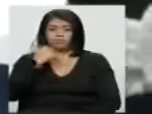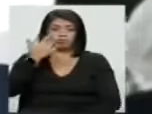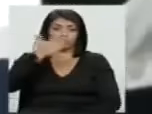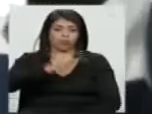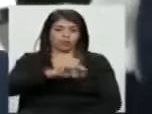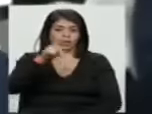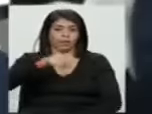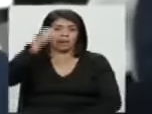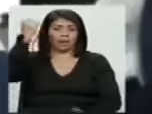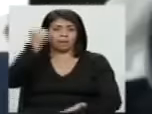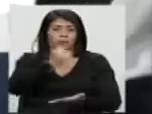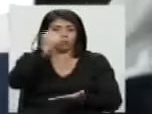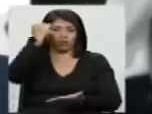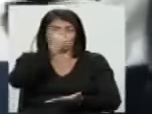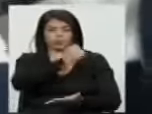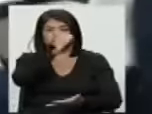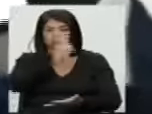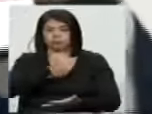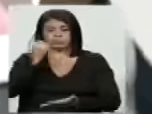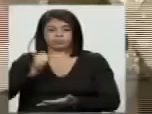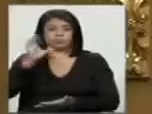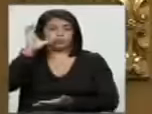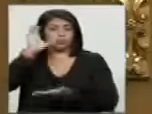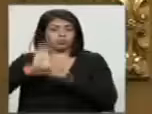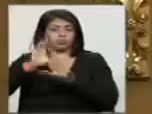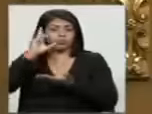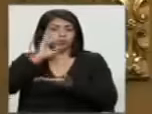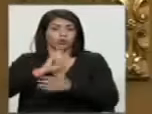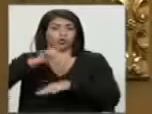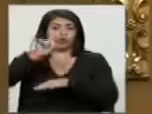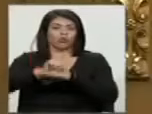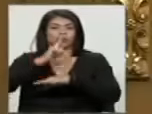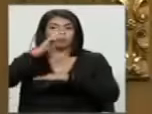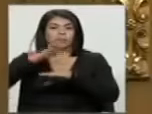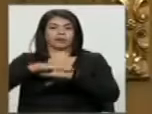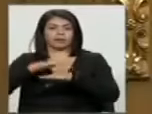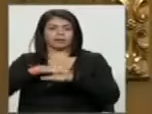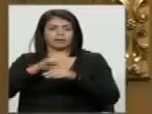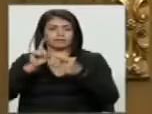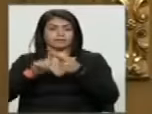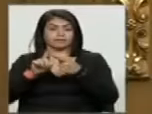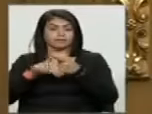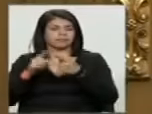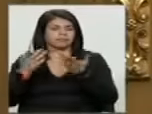Asesinada a puñaladas en el Callao. Su único pecado,